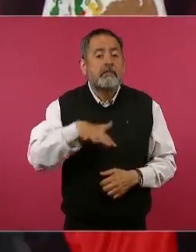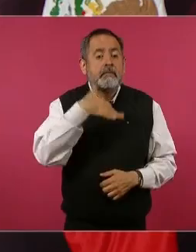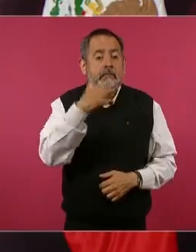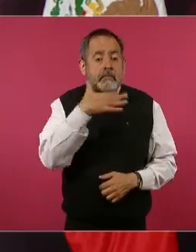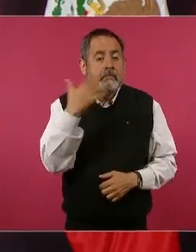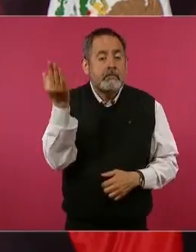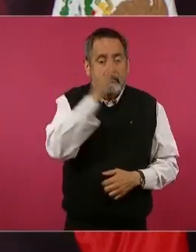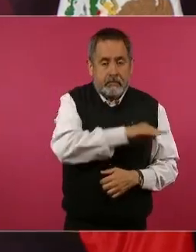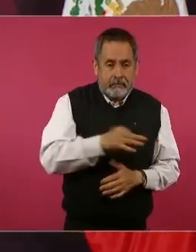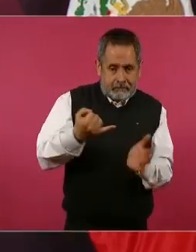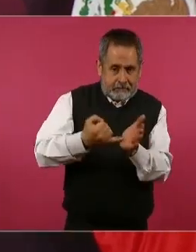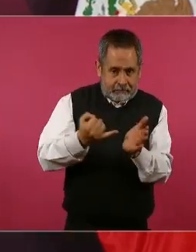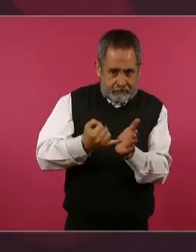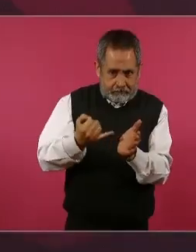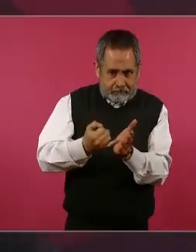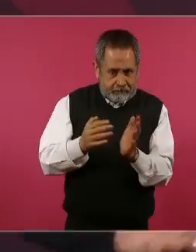fiscal,